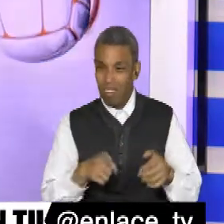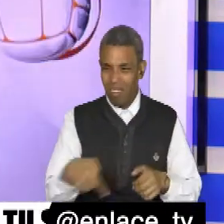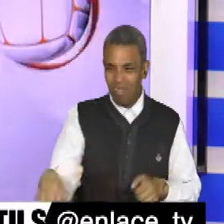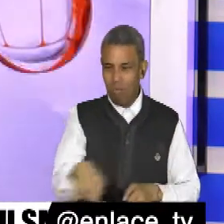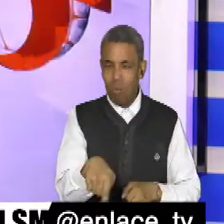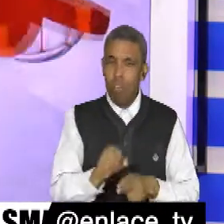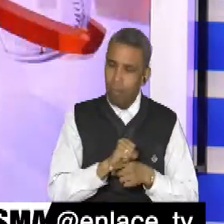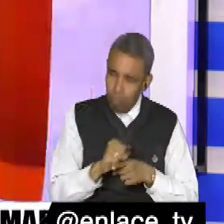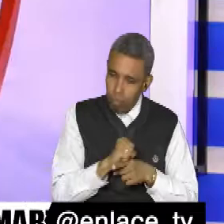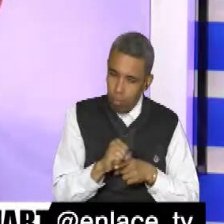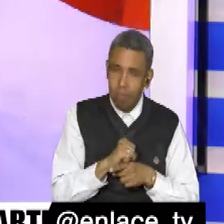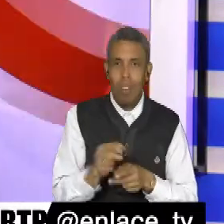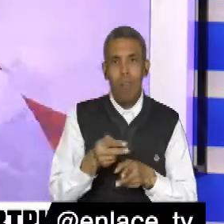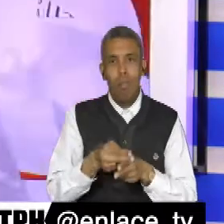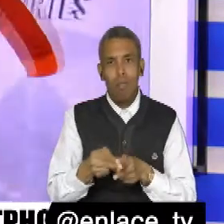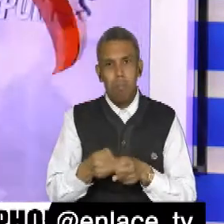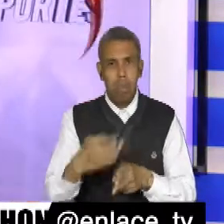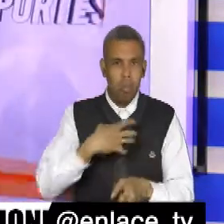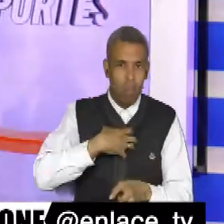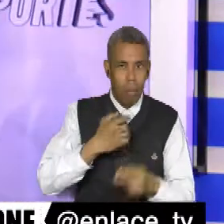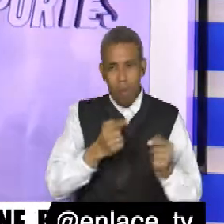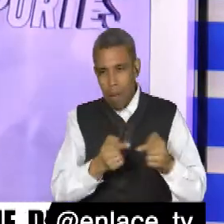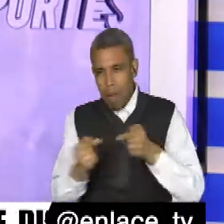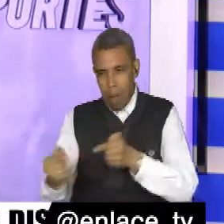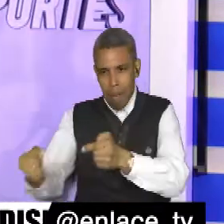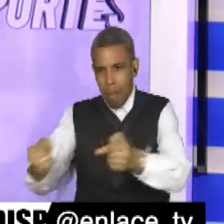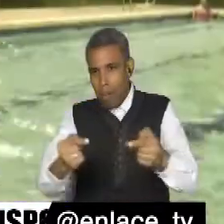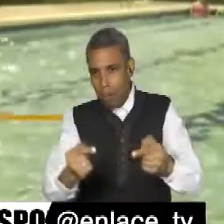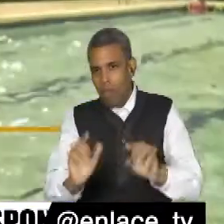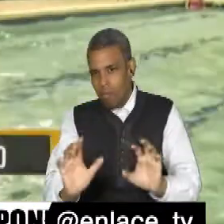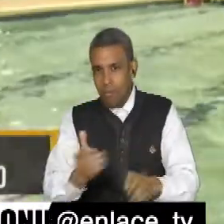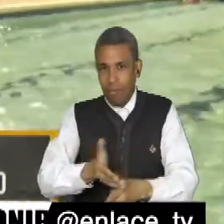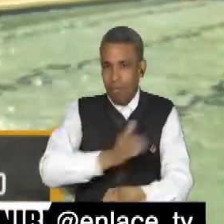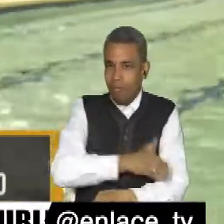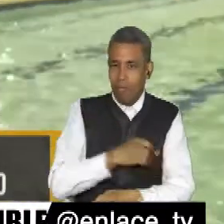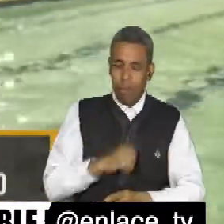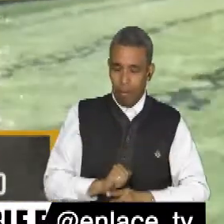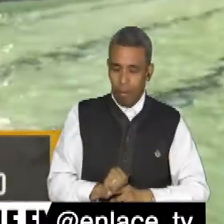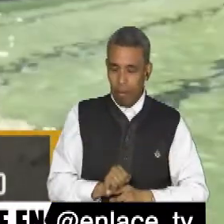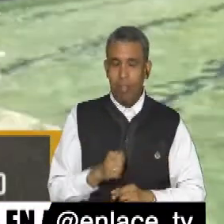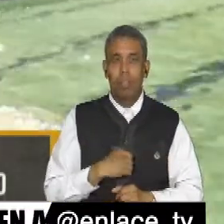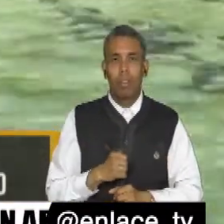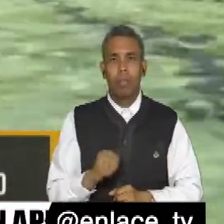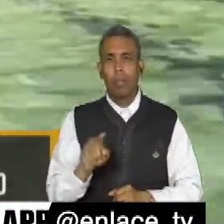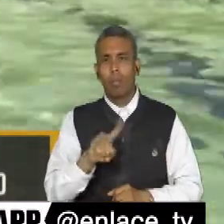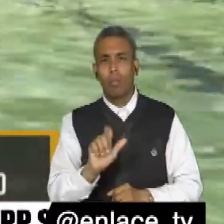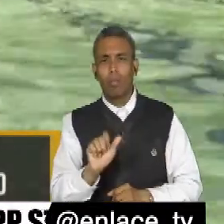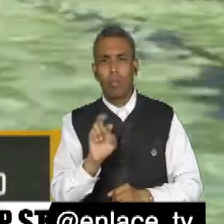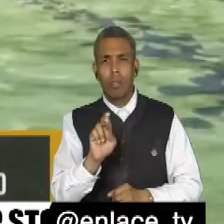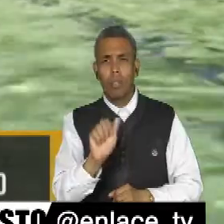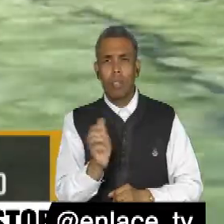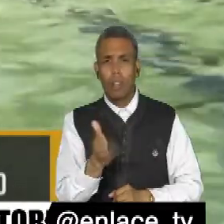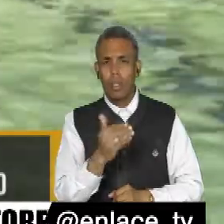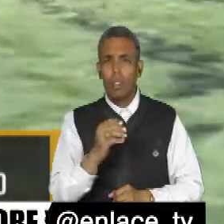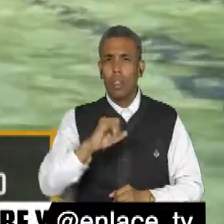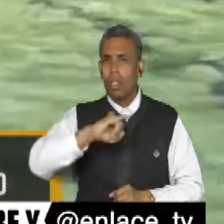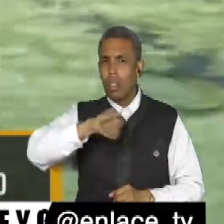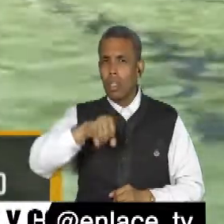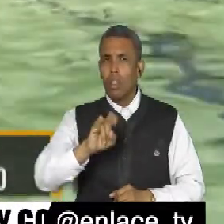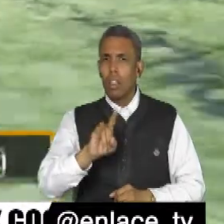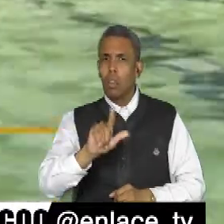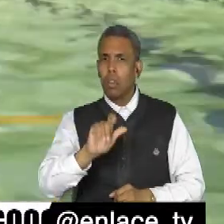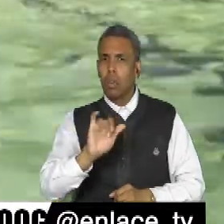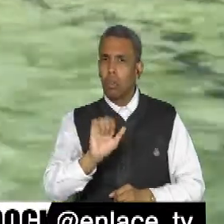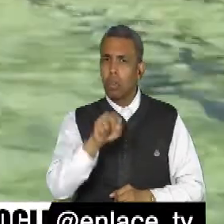participar con éxito en futuras competencias. Sara, Zulay, Juan Esteban y Diana son deportistas de Aqua King que lograron